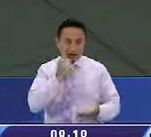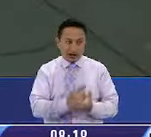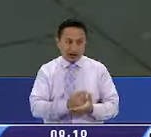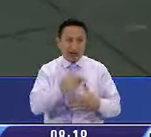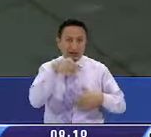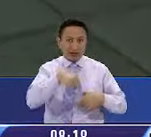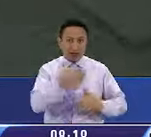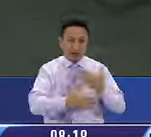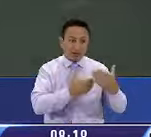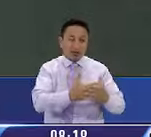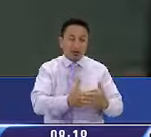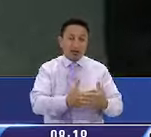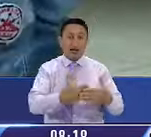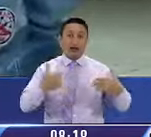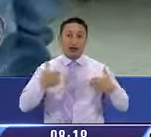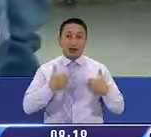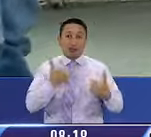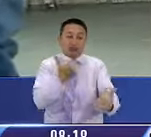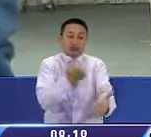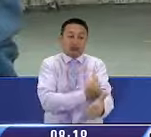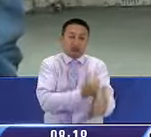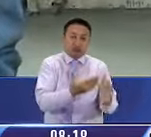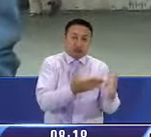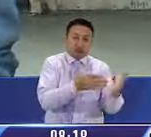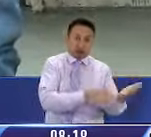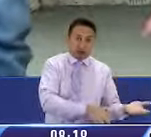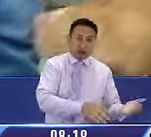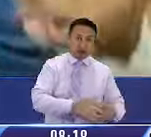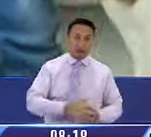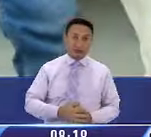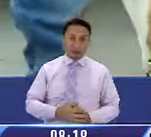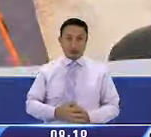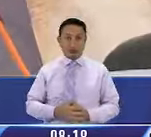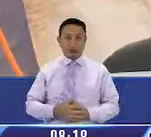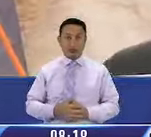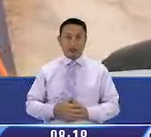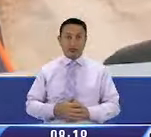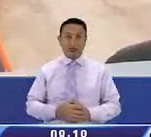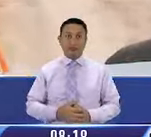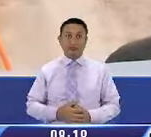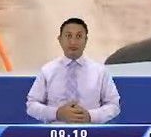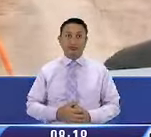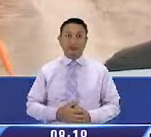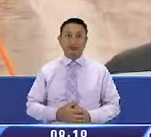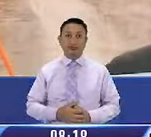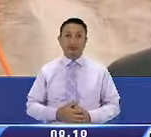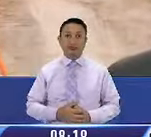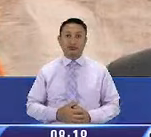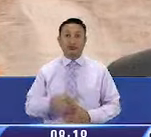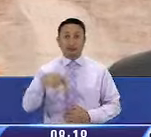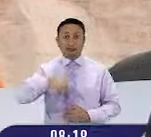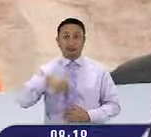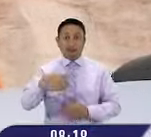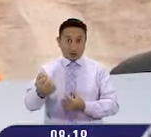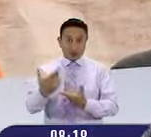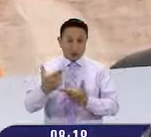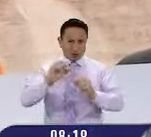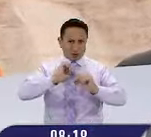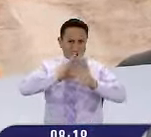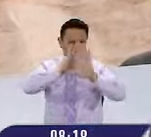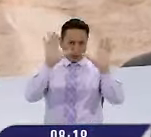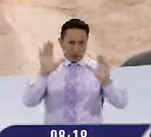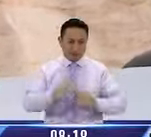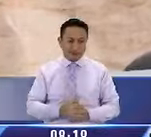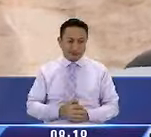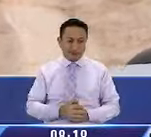correcto protocolo que al final derive en la eutanasia de las mascotas. Es que se transparente la información